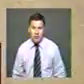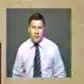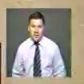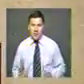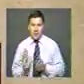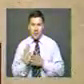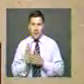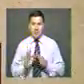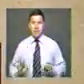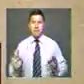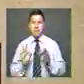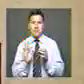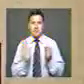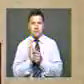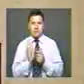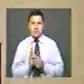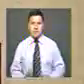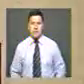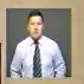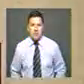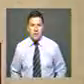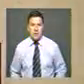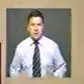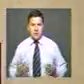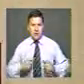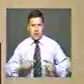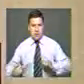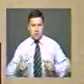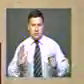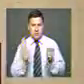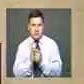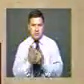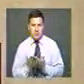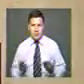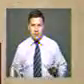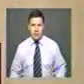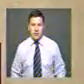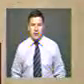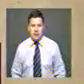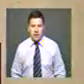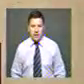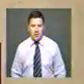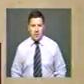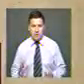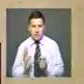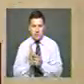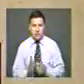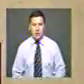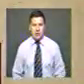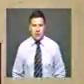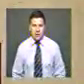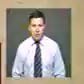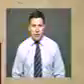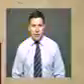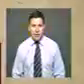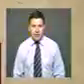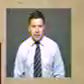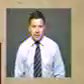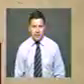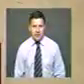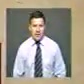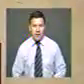que tuvimos para la realización de esta transmisión de la Sala Administrativa del Consejo Superior de la Judicatura, el Centro de Documentación